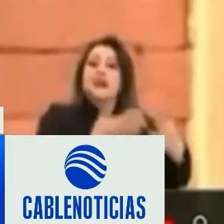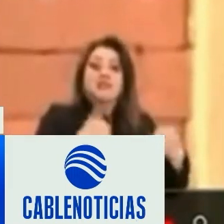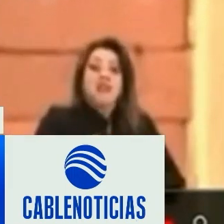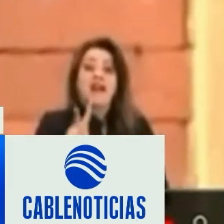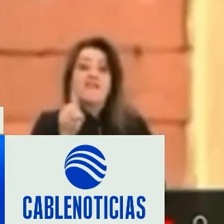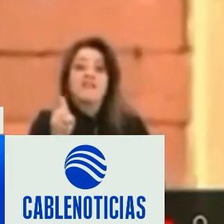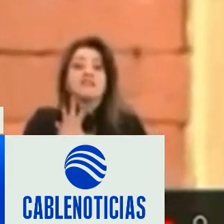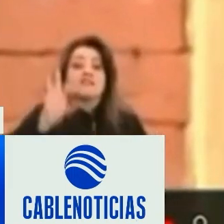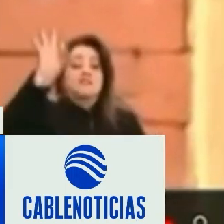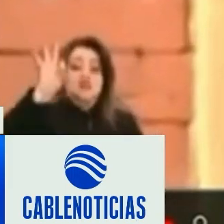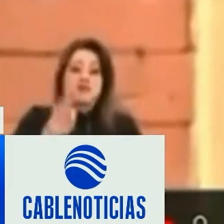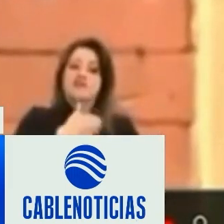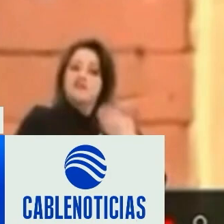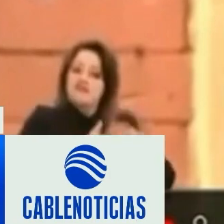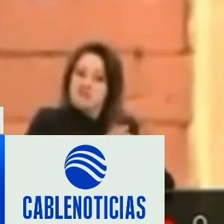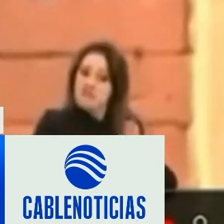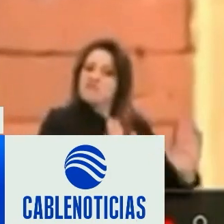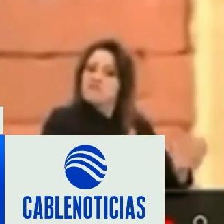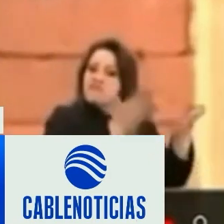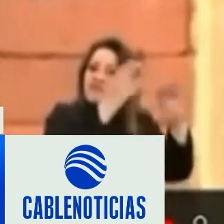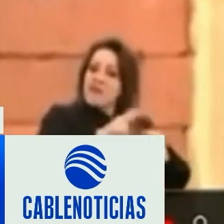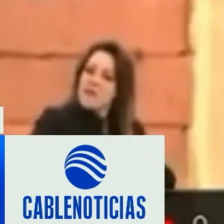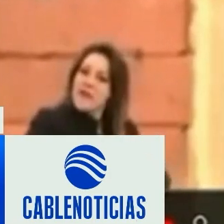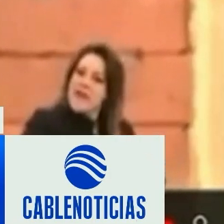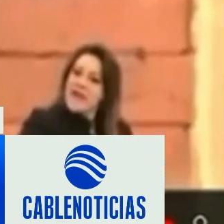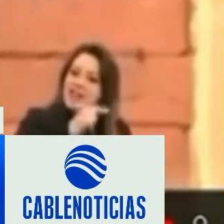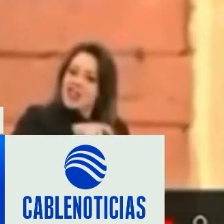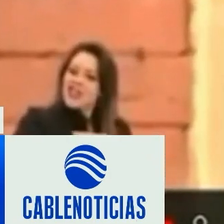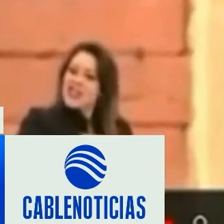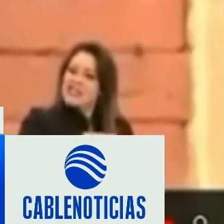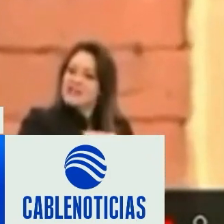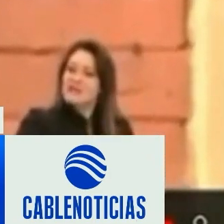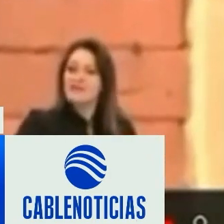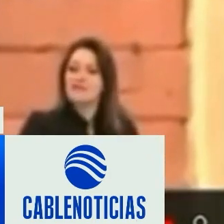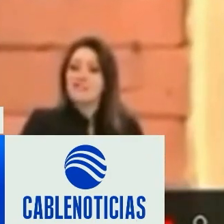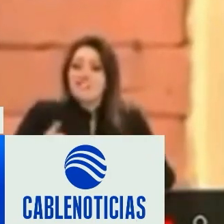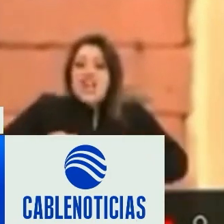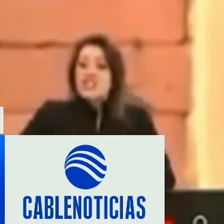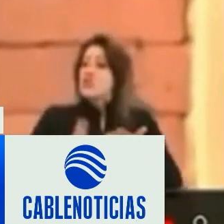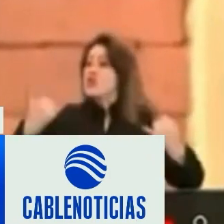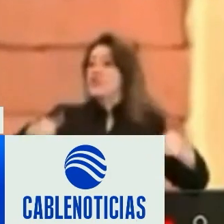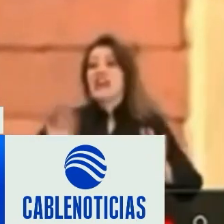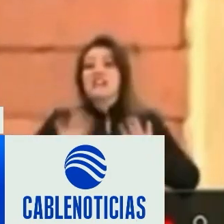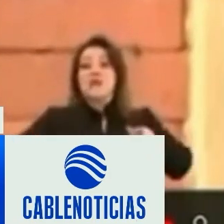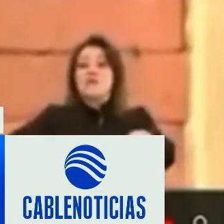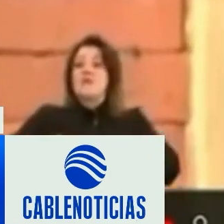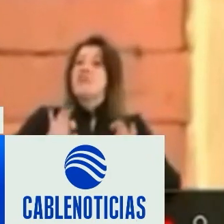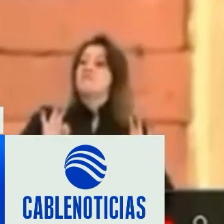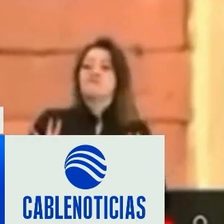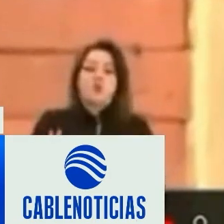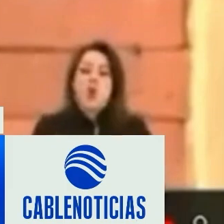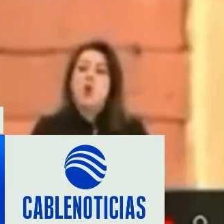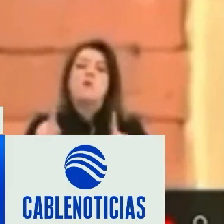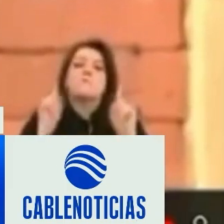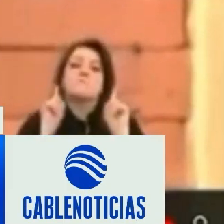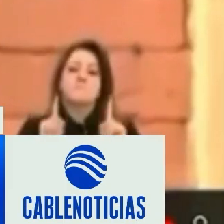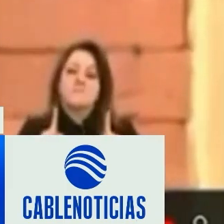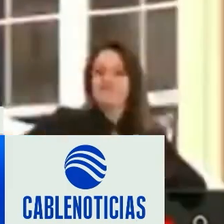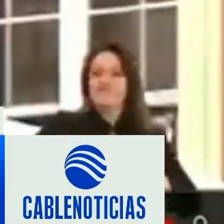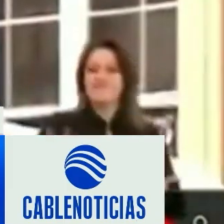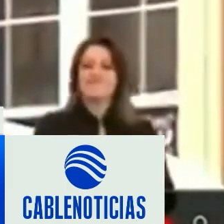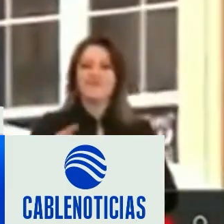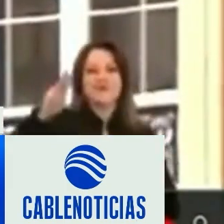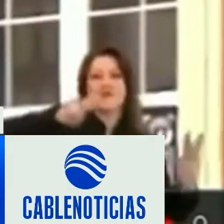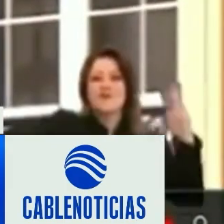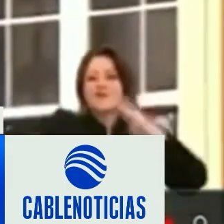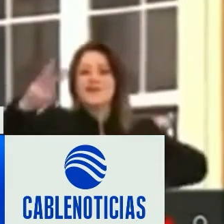de avance. Un metro que, sin lugar a dudas, no va a solucionar todos nuestros problemas de movilidad, pero sí va a acercarnos,